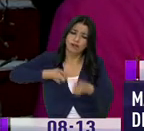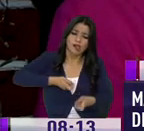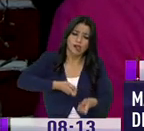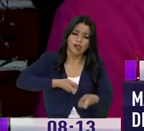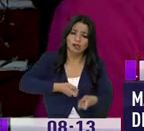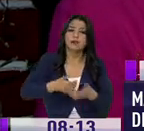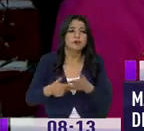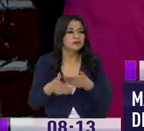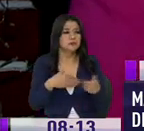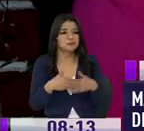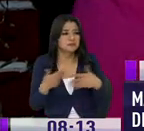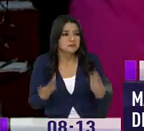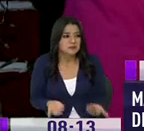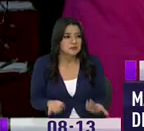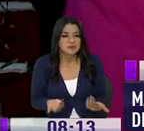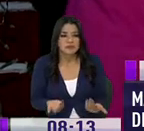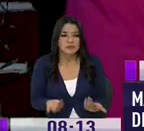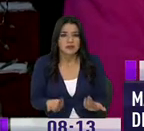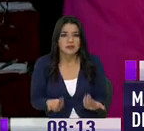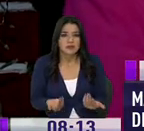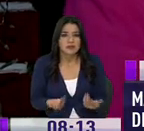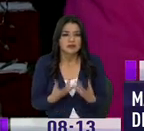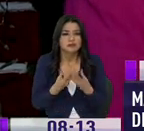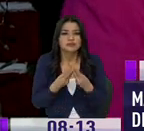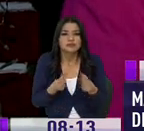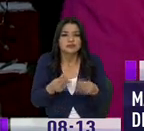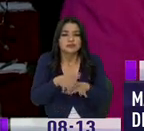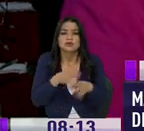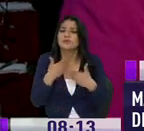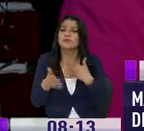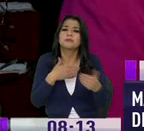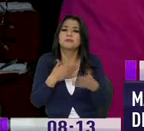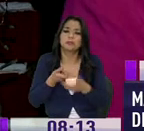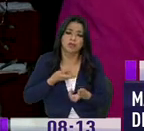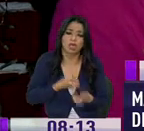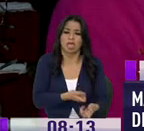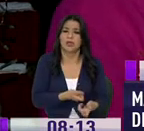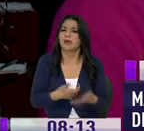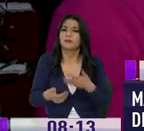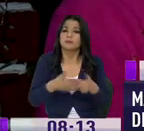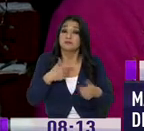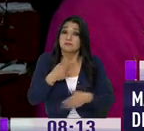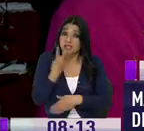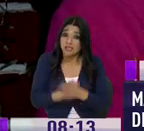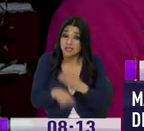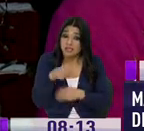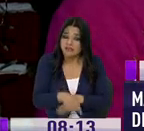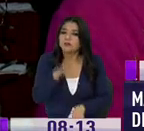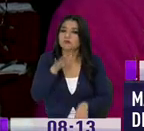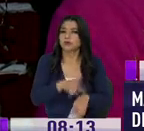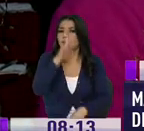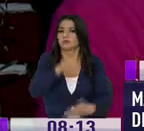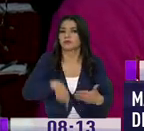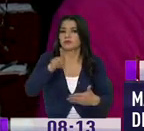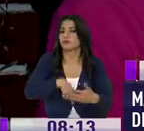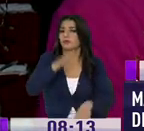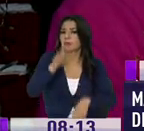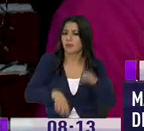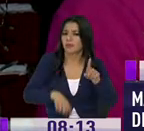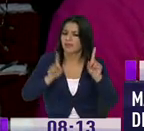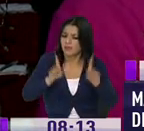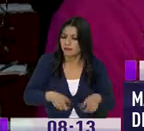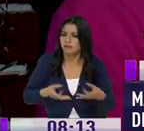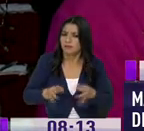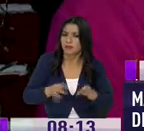no, así sea un hilo, una cosa, una tira, usted no le podía haber hecho eso a ella. Hay formas de